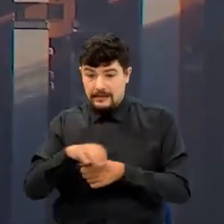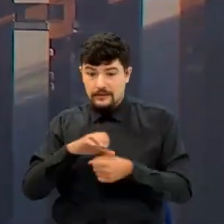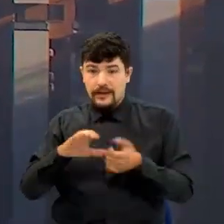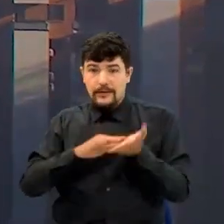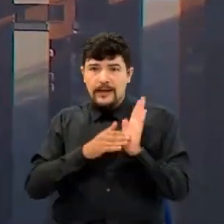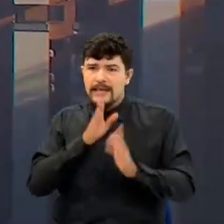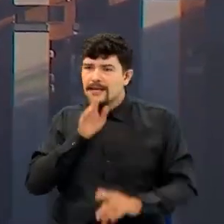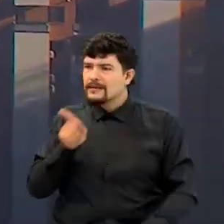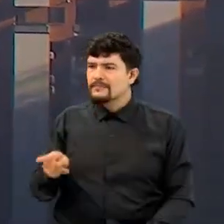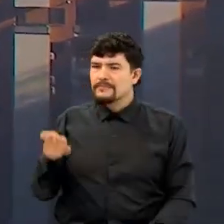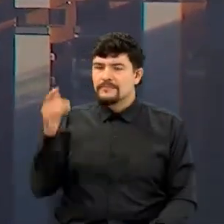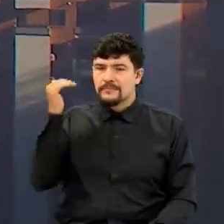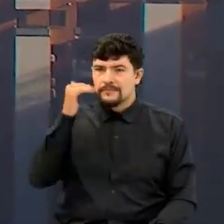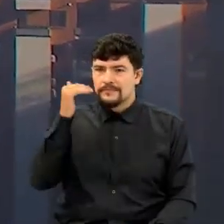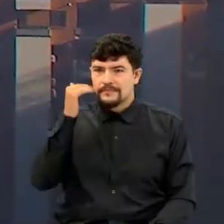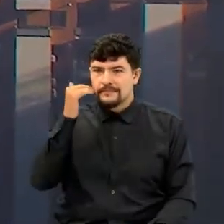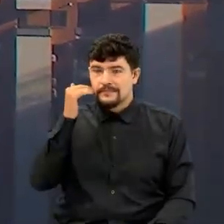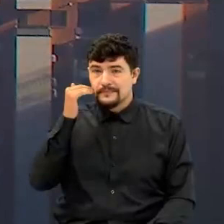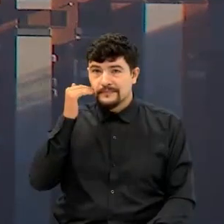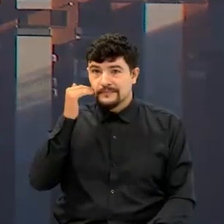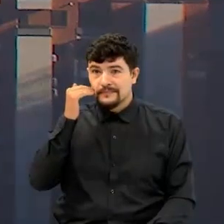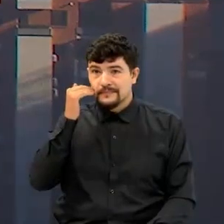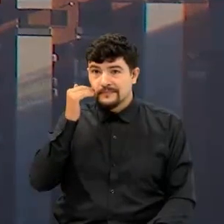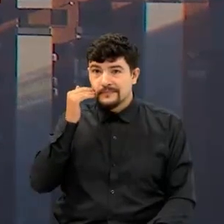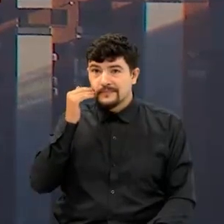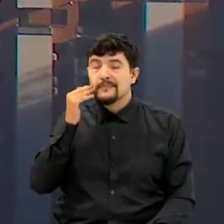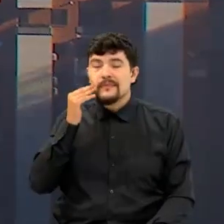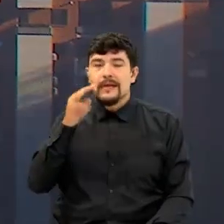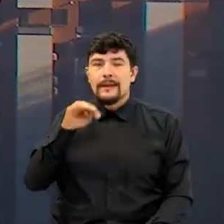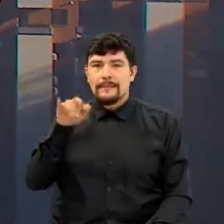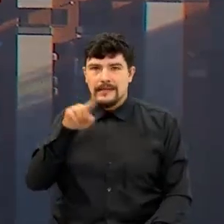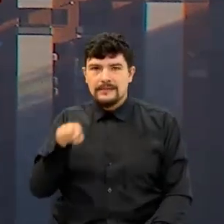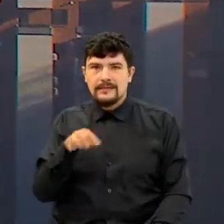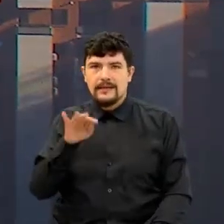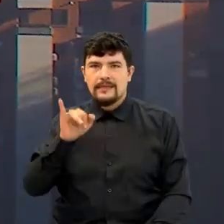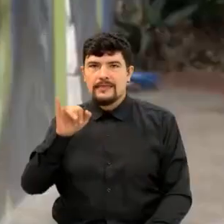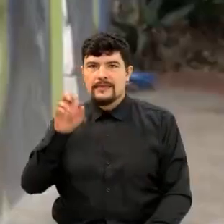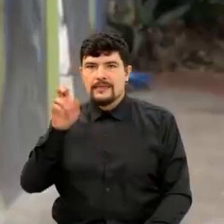Blanca, Santander, en nuestra sede del canal Tro, Miss Teen World Colombia.